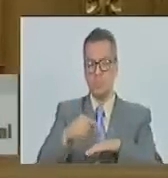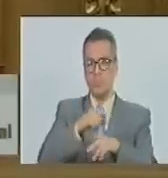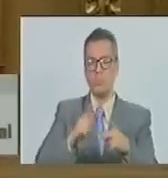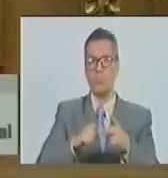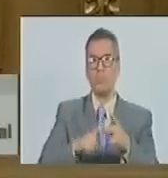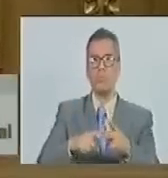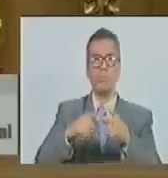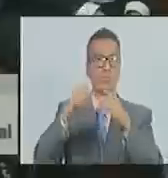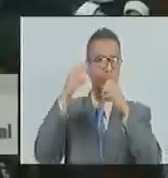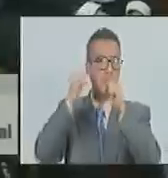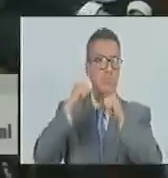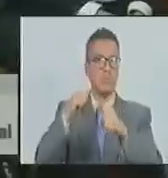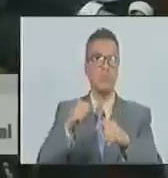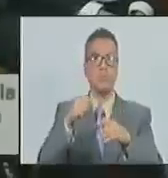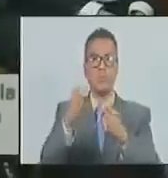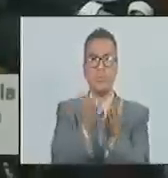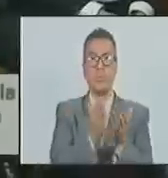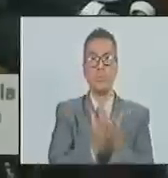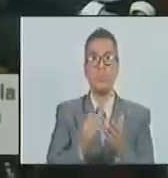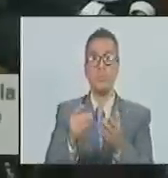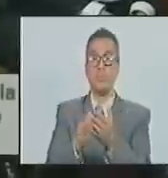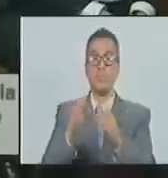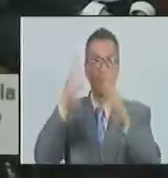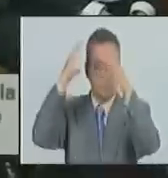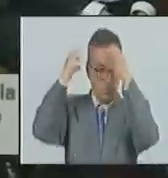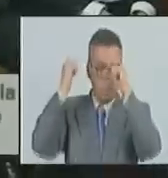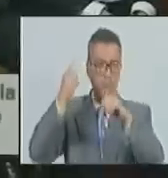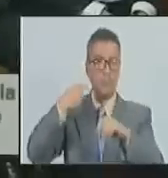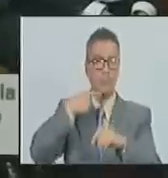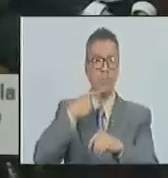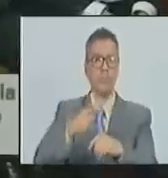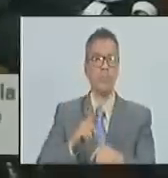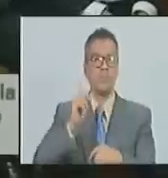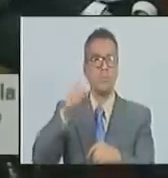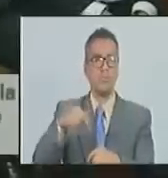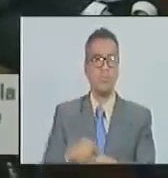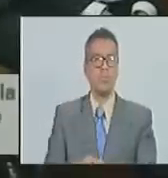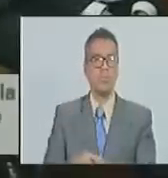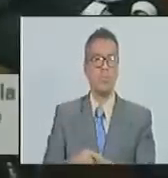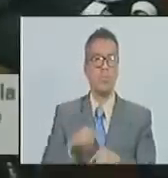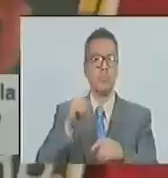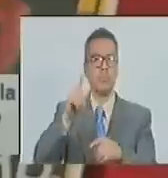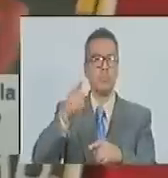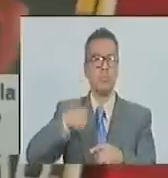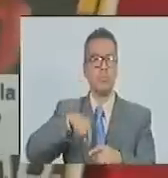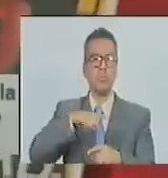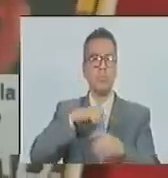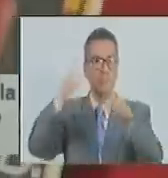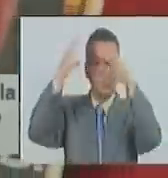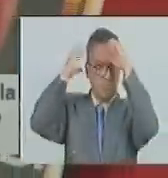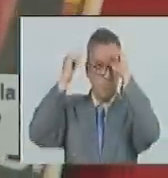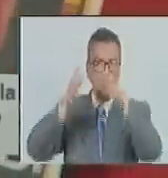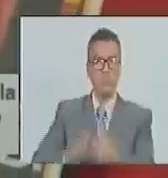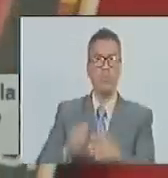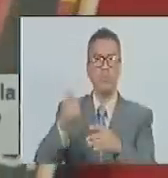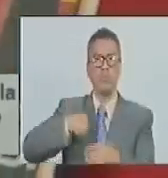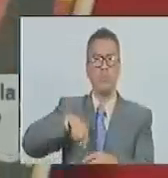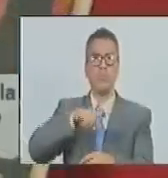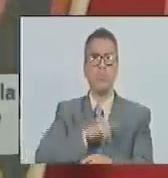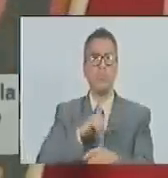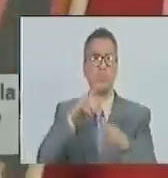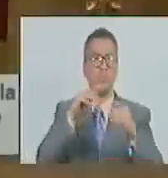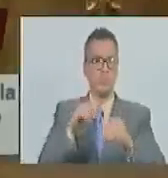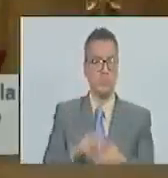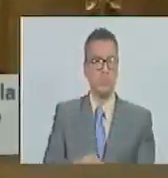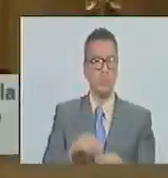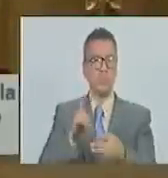gobiernos, cancillerías, academias diplomáticas, tienen que pronunciarse, juristas y los diplomáticos. Nosotros comenzamos con el